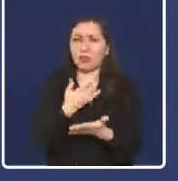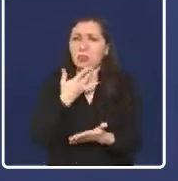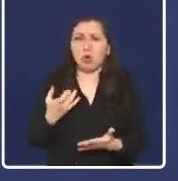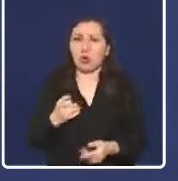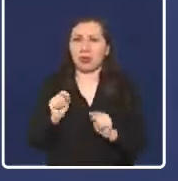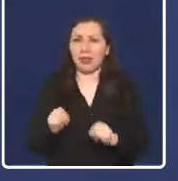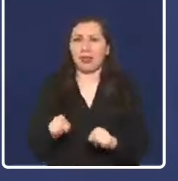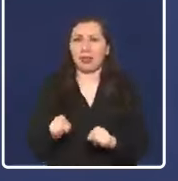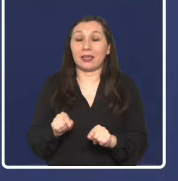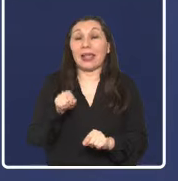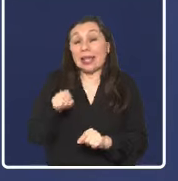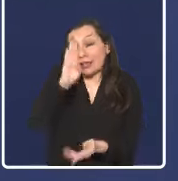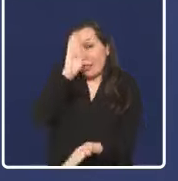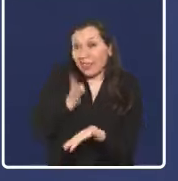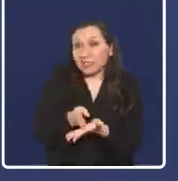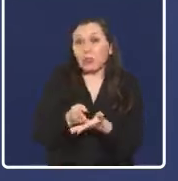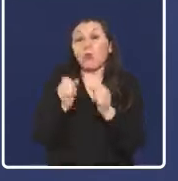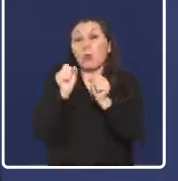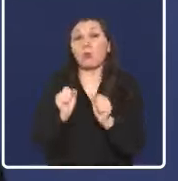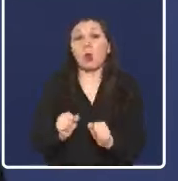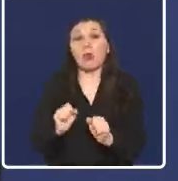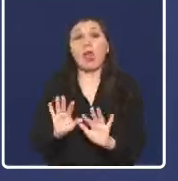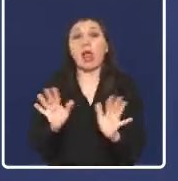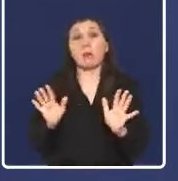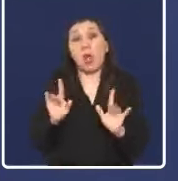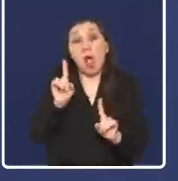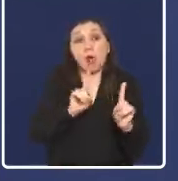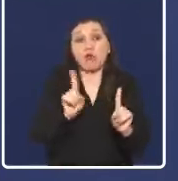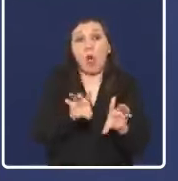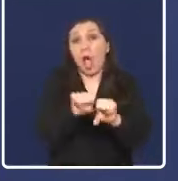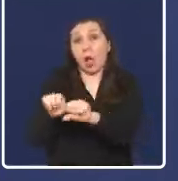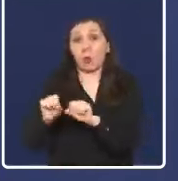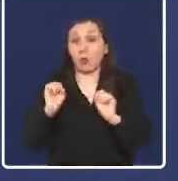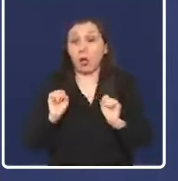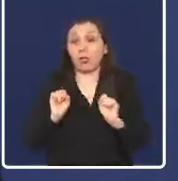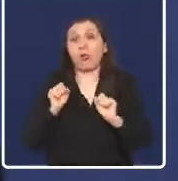tomamos. Esas decisiones podrán eventualmente no ser compartidas.